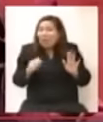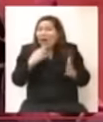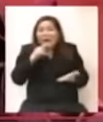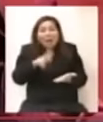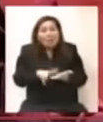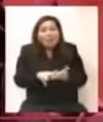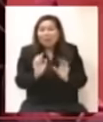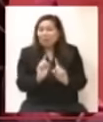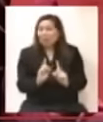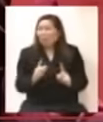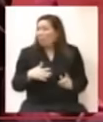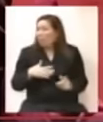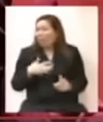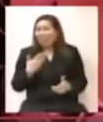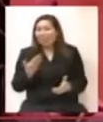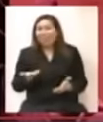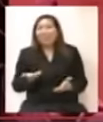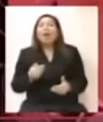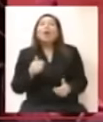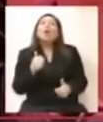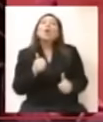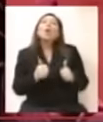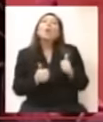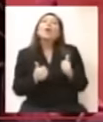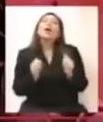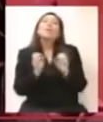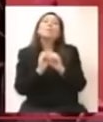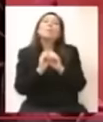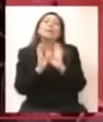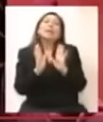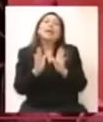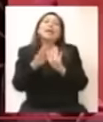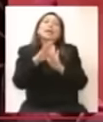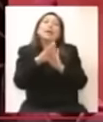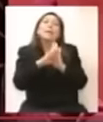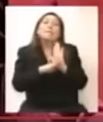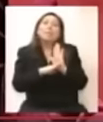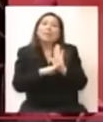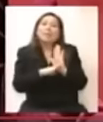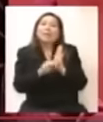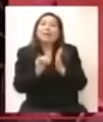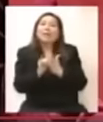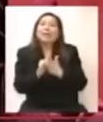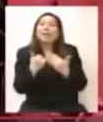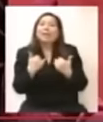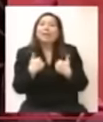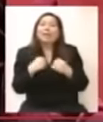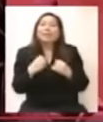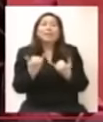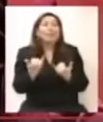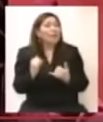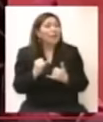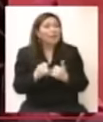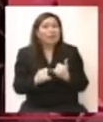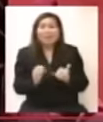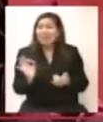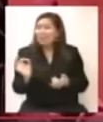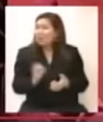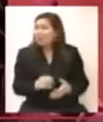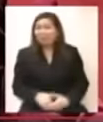se aprueba Cuál es la transparencia mínima que se está haciendo eso ninguna